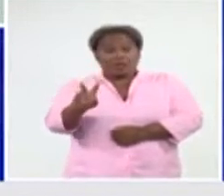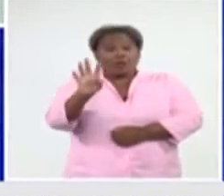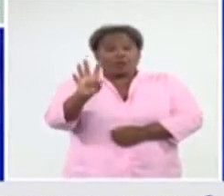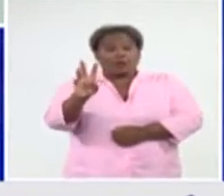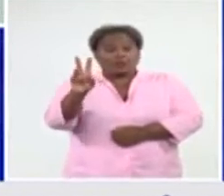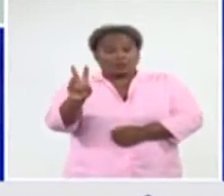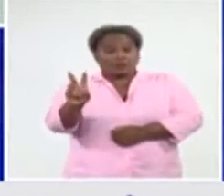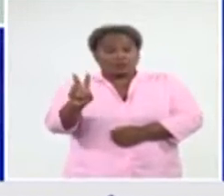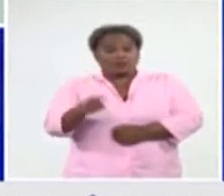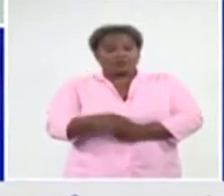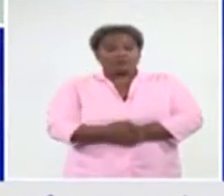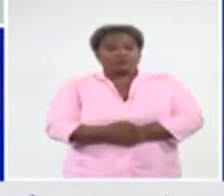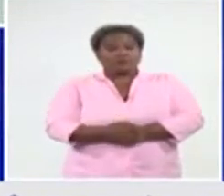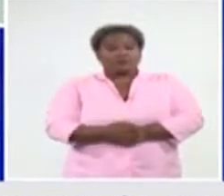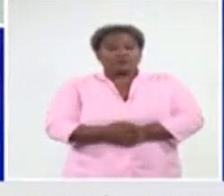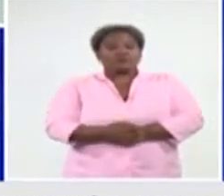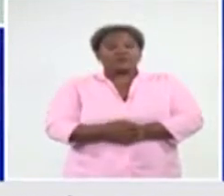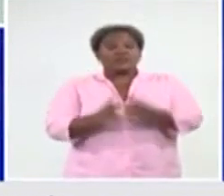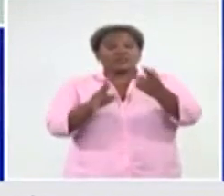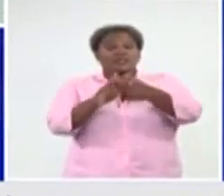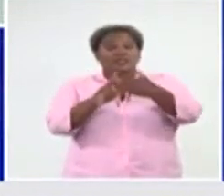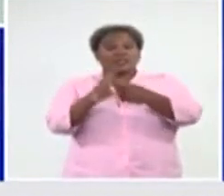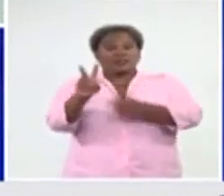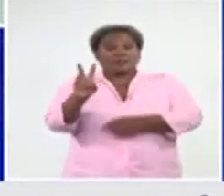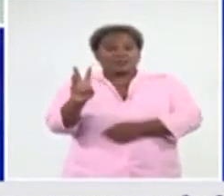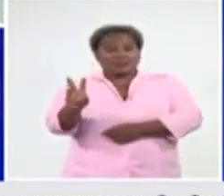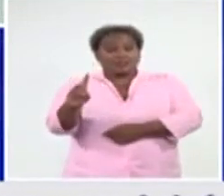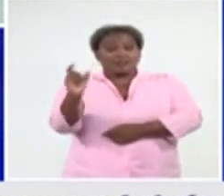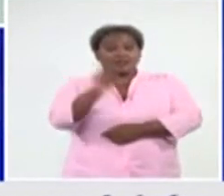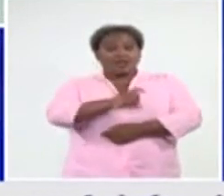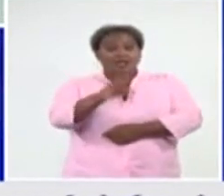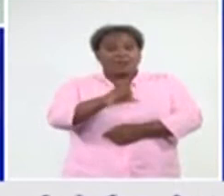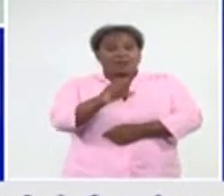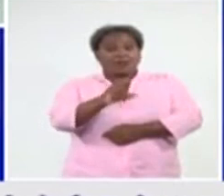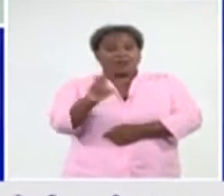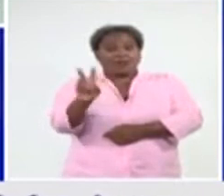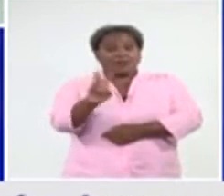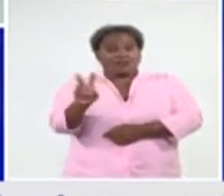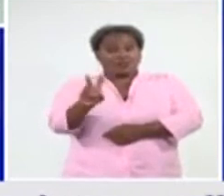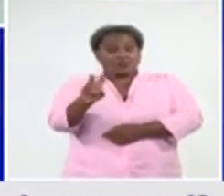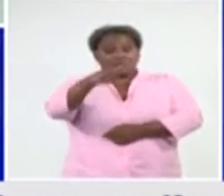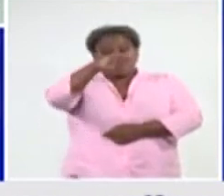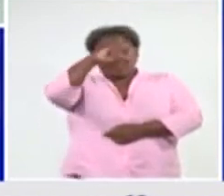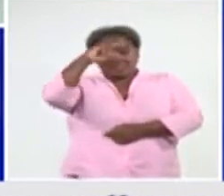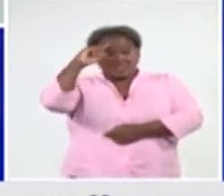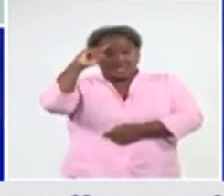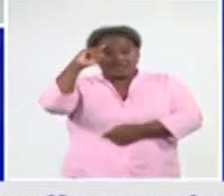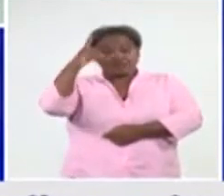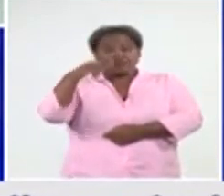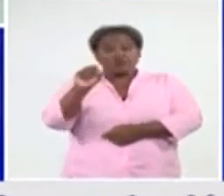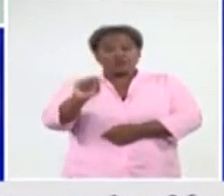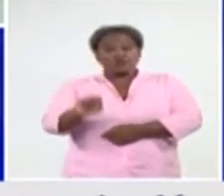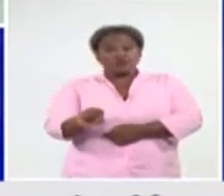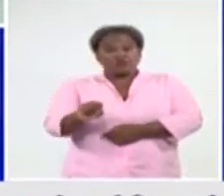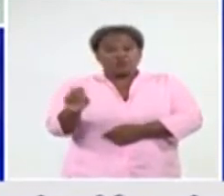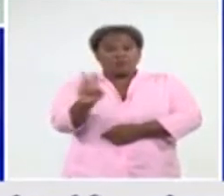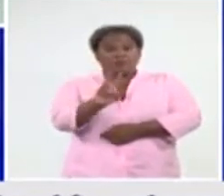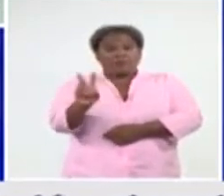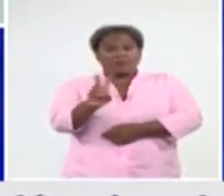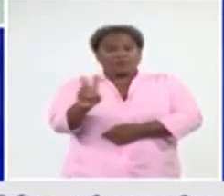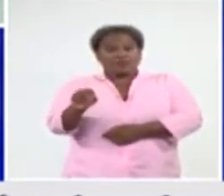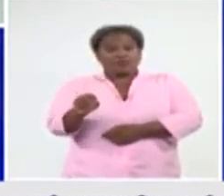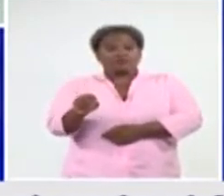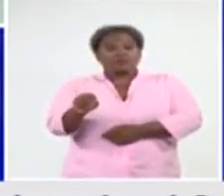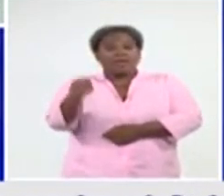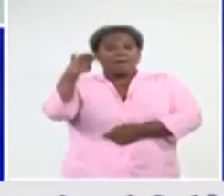42, Yateras 23, Caimanera y San Antonio del Sur 22, Maicí 16, y Mía 6